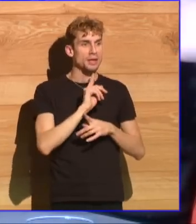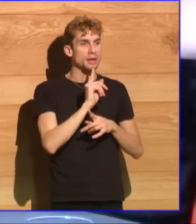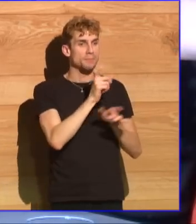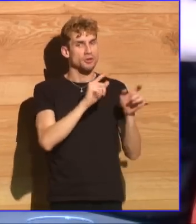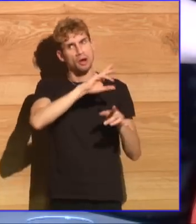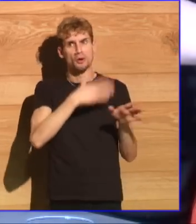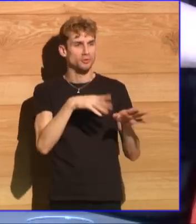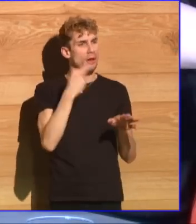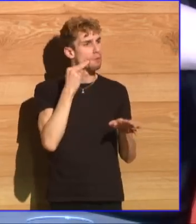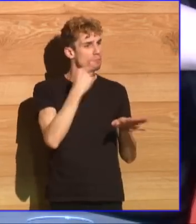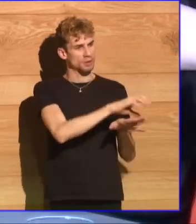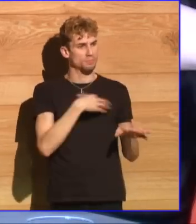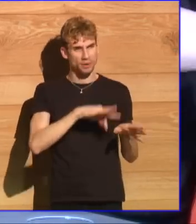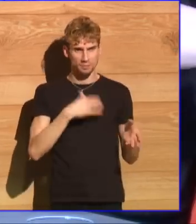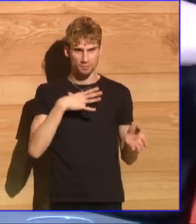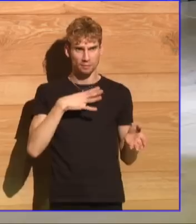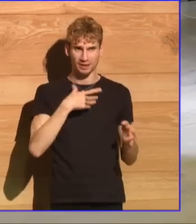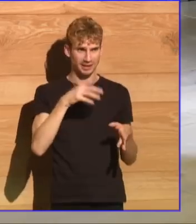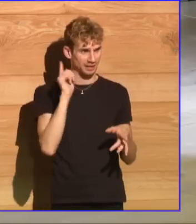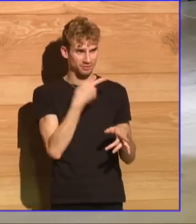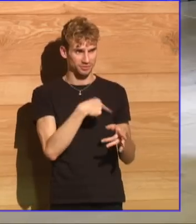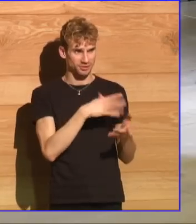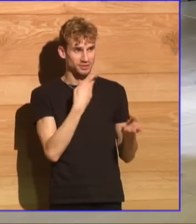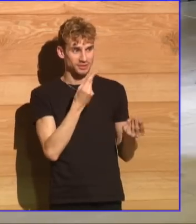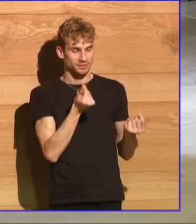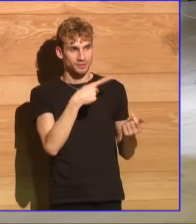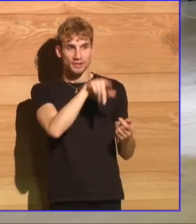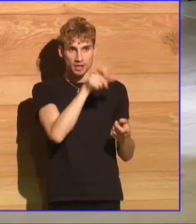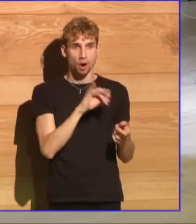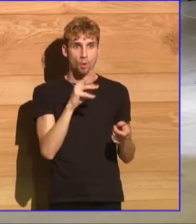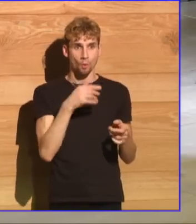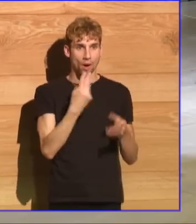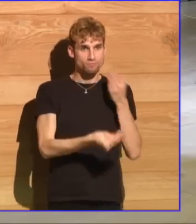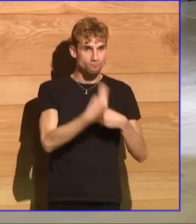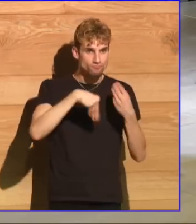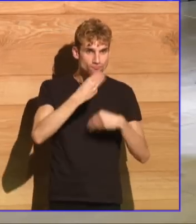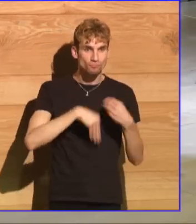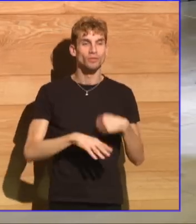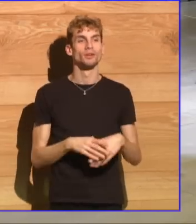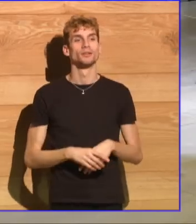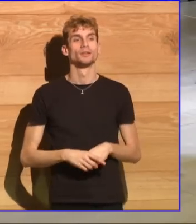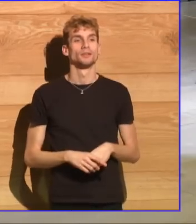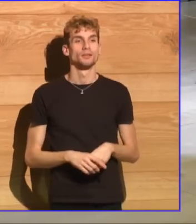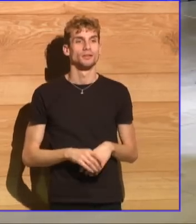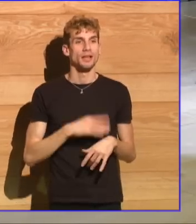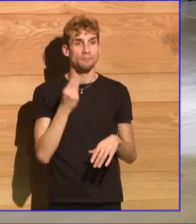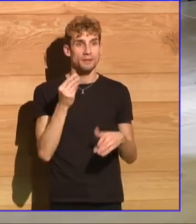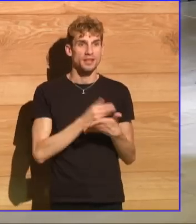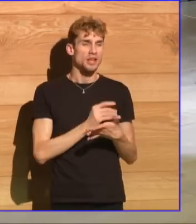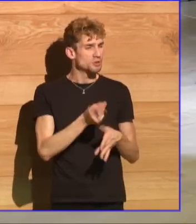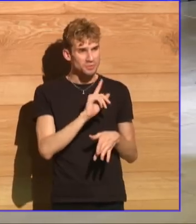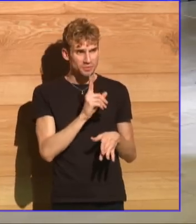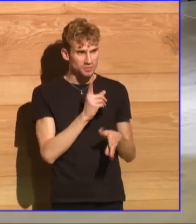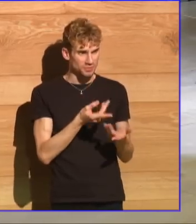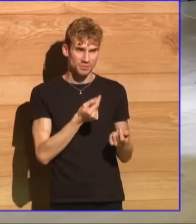los bombones de licor de al lado de Juan? De verdad que lo estamos perdiendo. Había hecho más dinero, más recaudado. Juan. No, Juan, no, de verdad, no. ni la mitad de